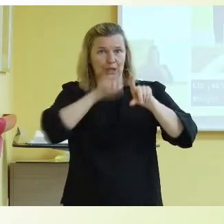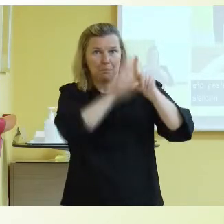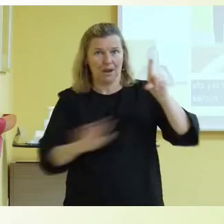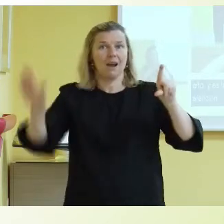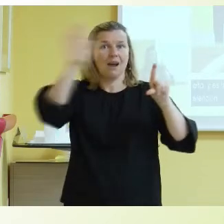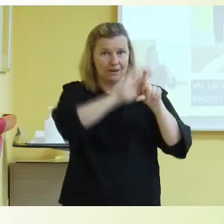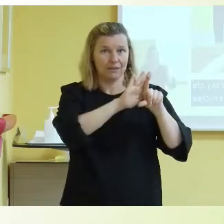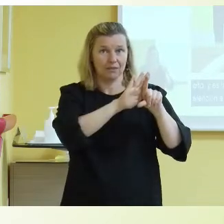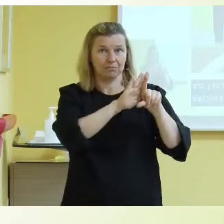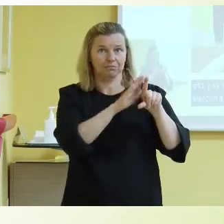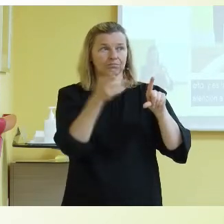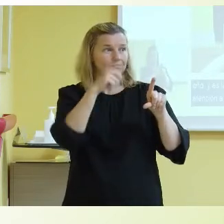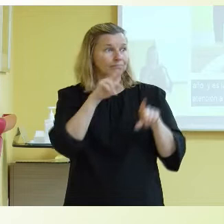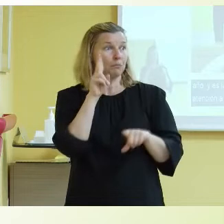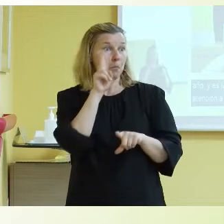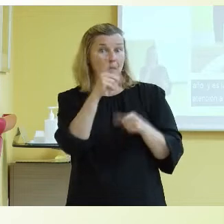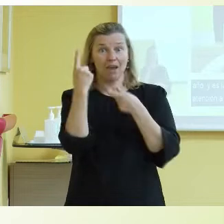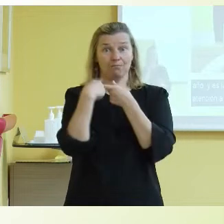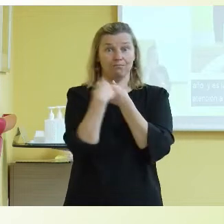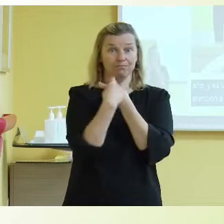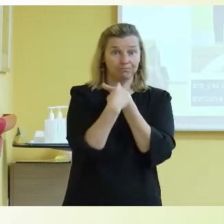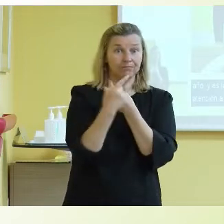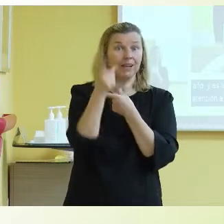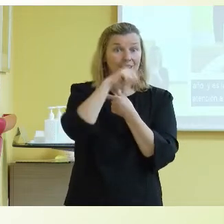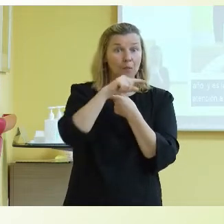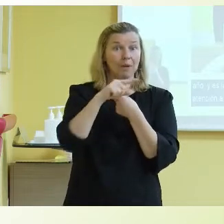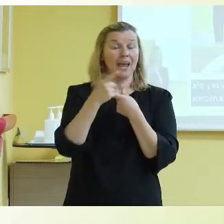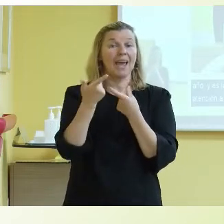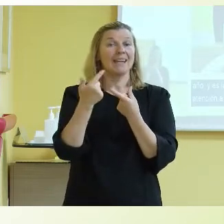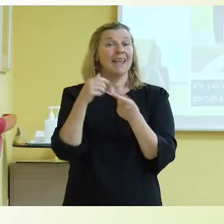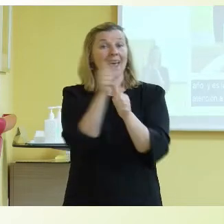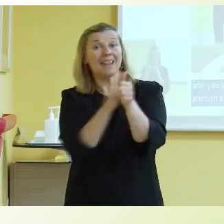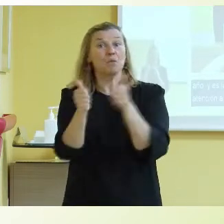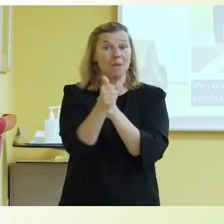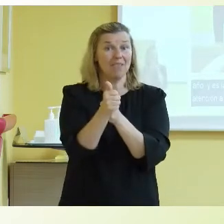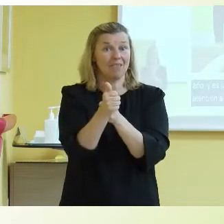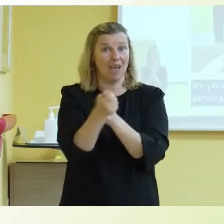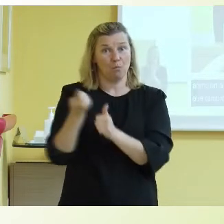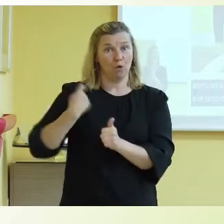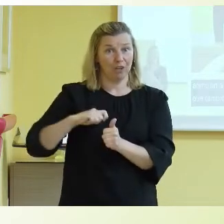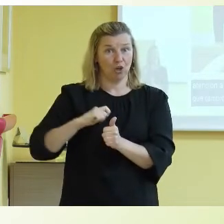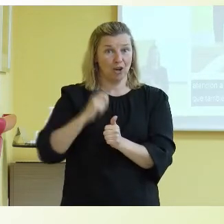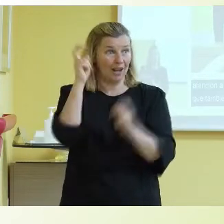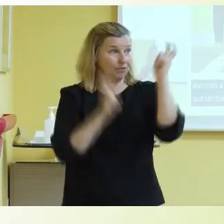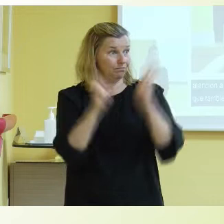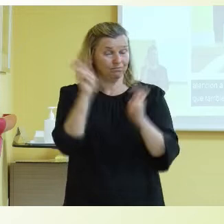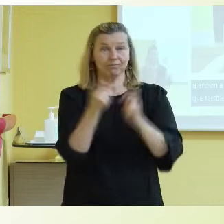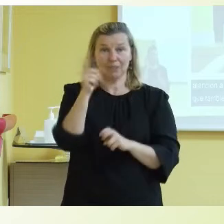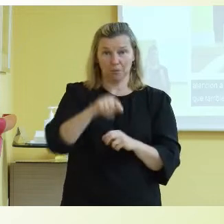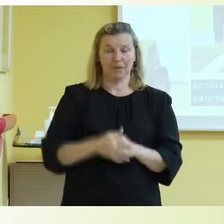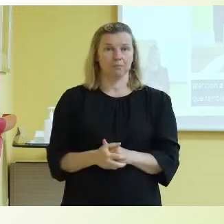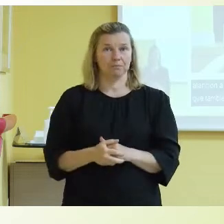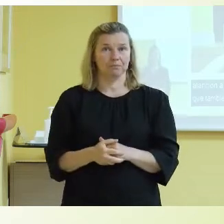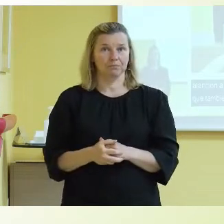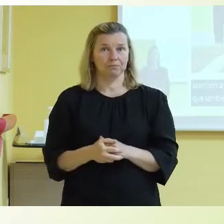que también veo que se han incorporado valoradores de la dependencia. Sé que hay algunas profesionales que venís también de la dependencia.